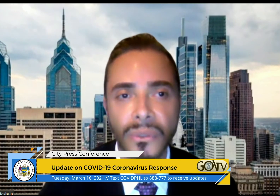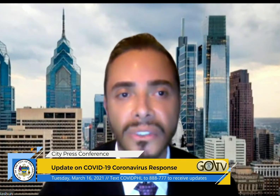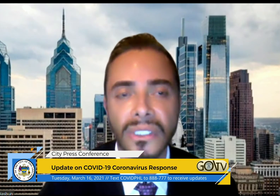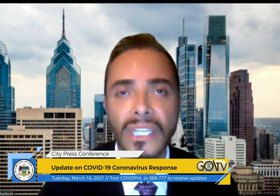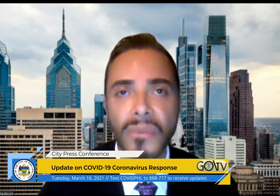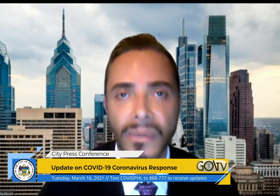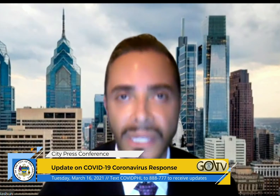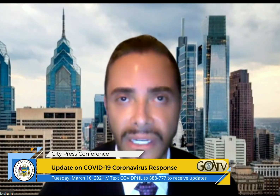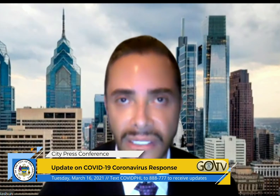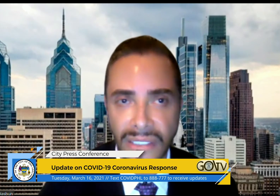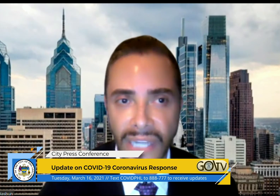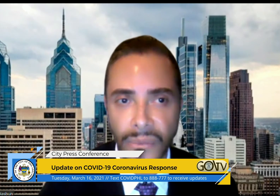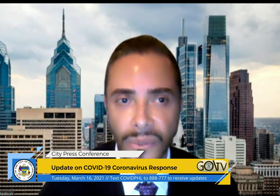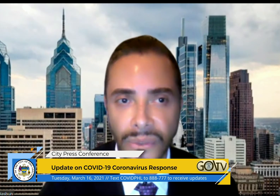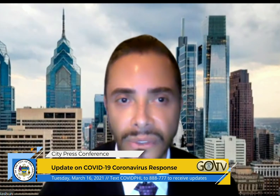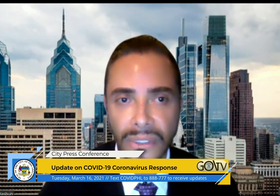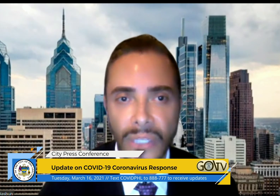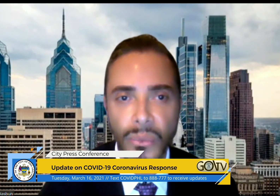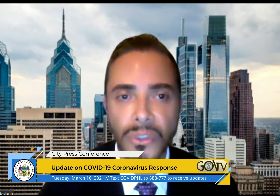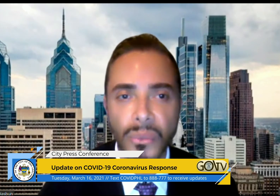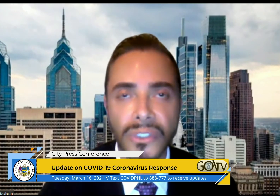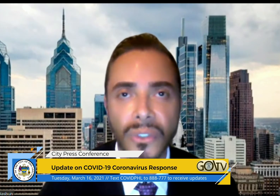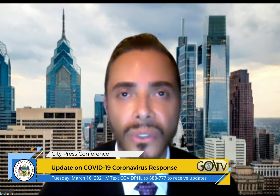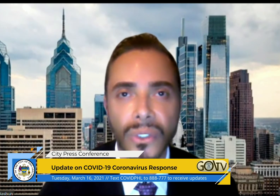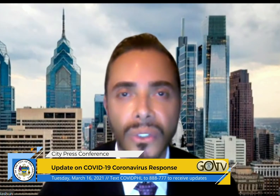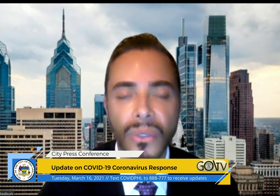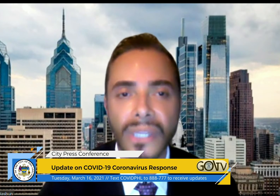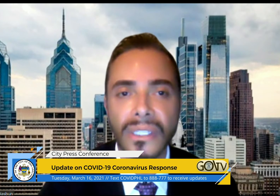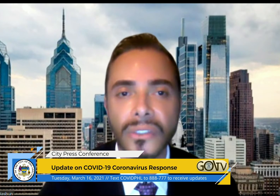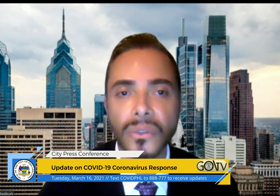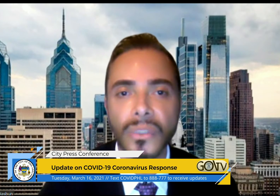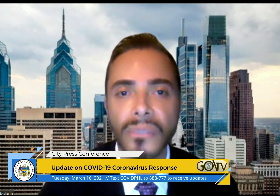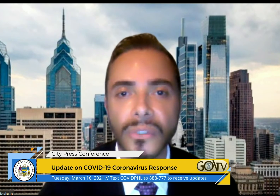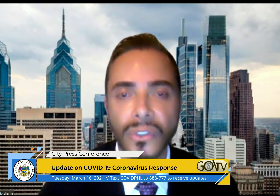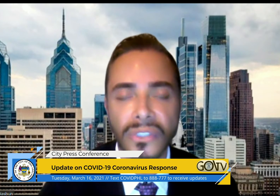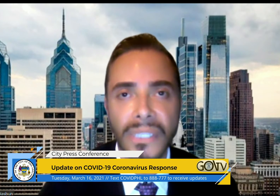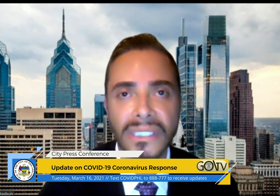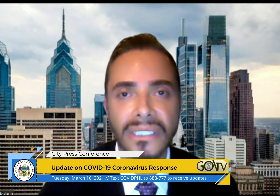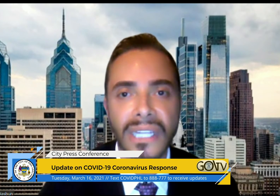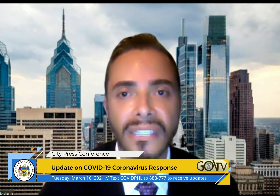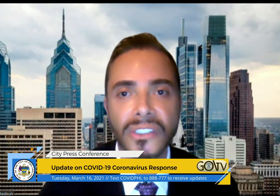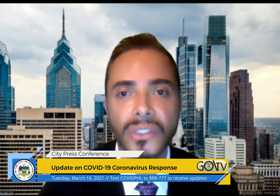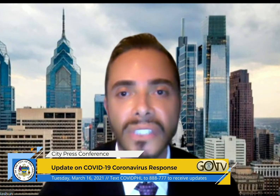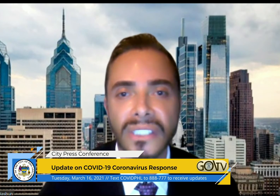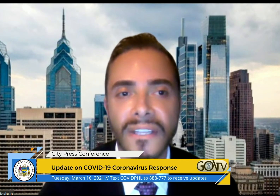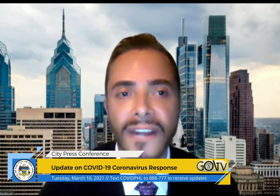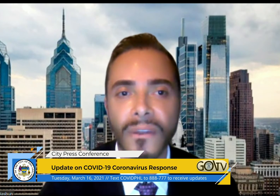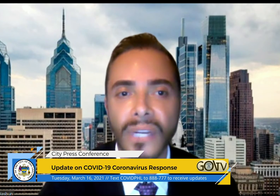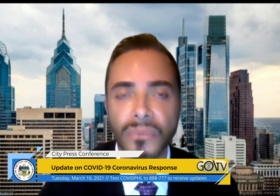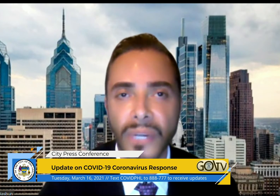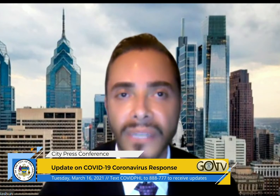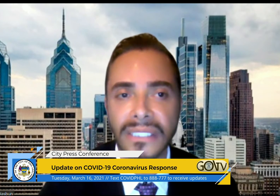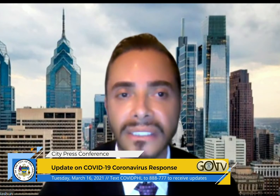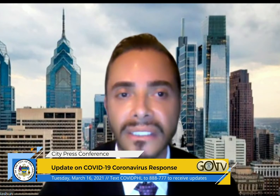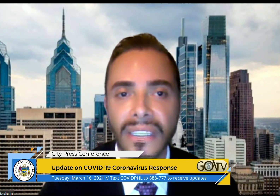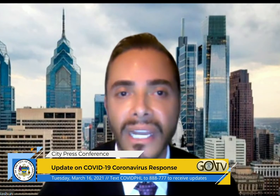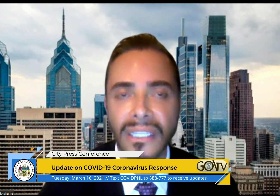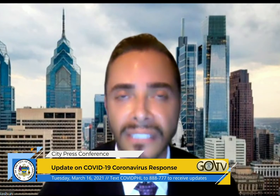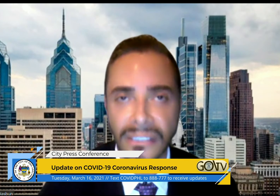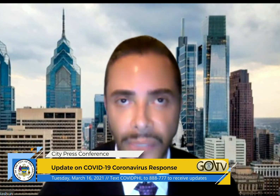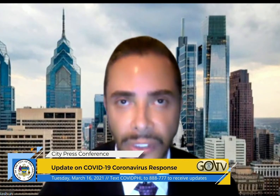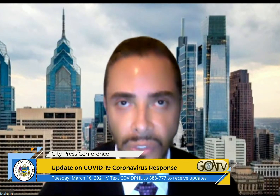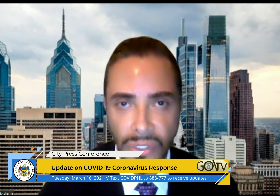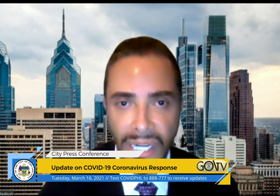del virus y para mantenerse a salvo. Y por supuesto, durante estos últimos 12 meses, la atención se ha centrado en las pruebas,